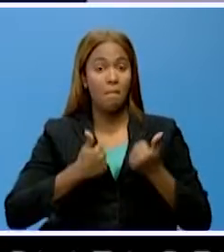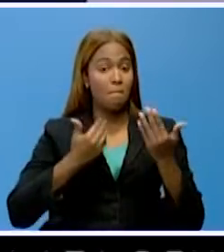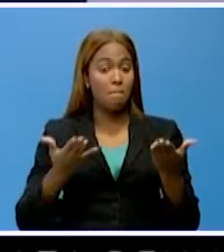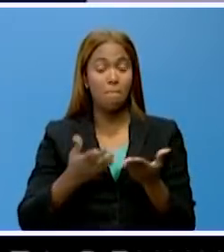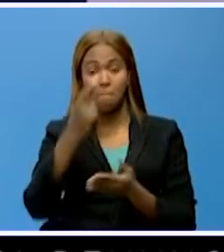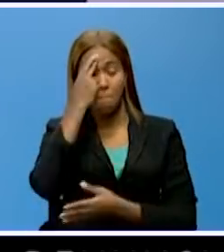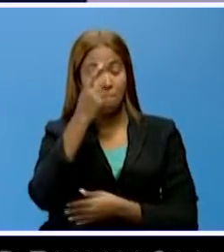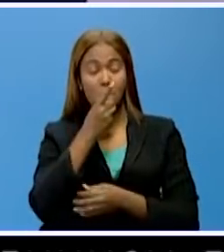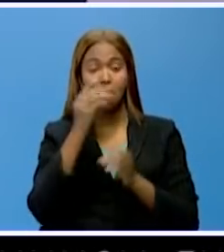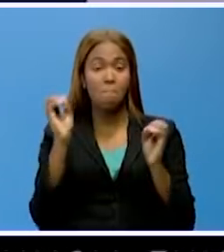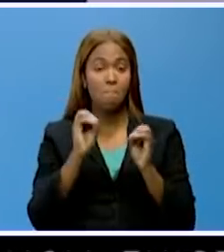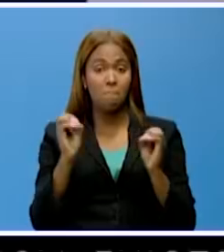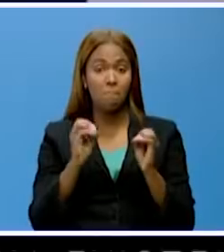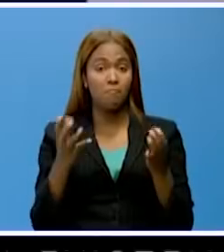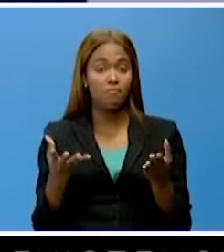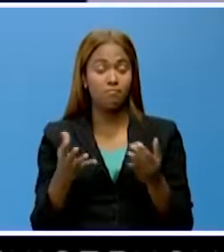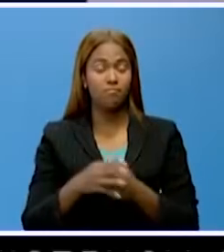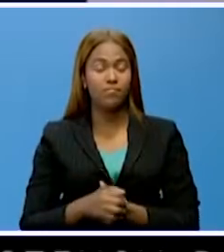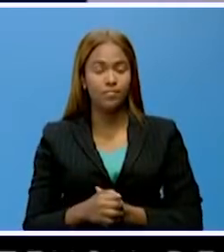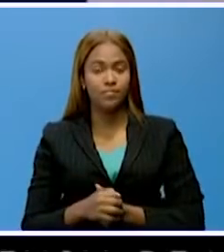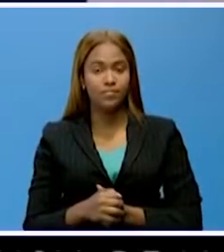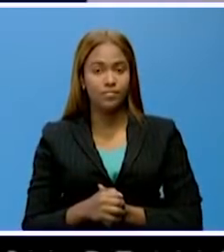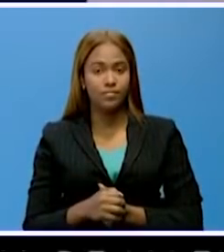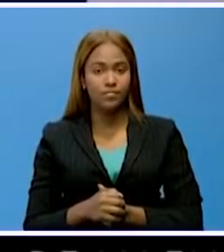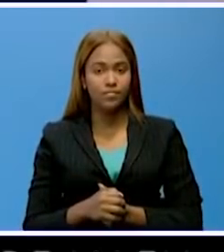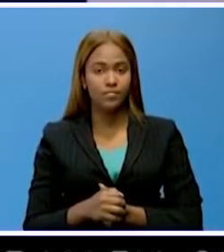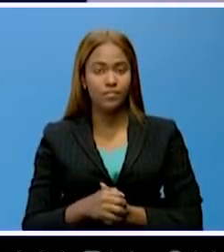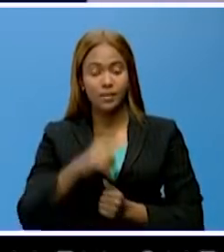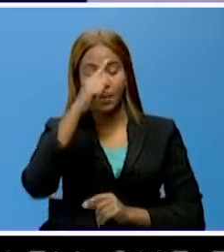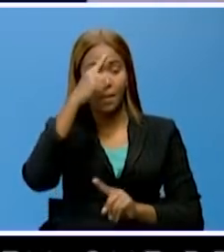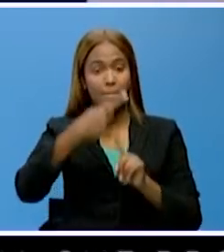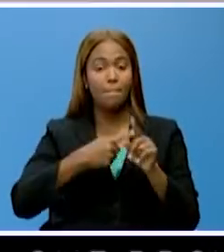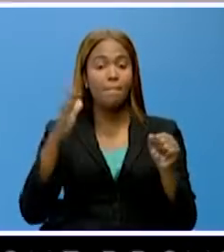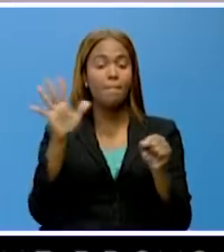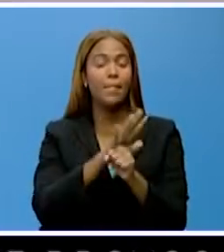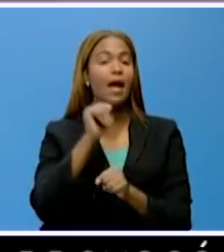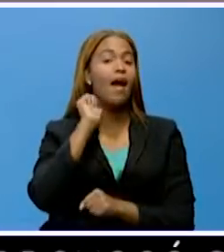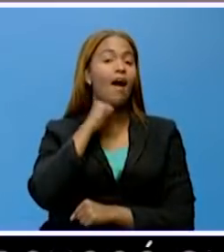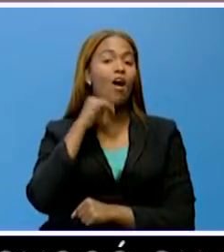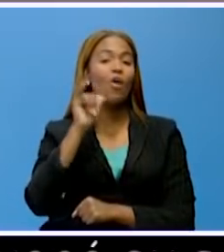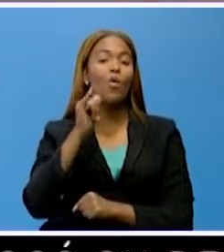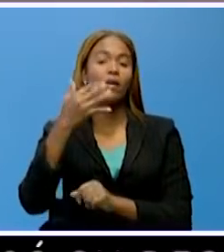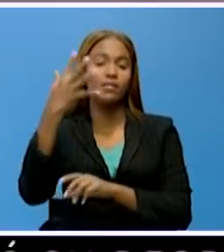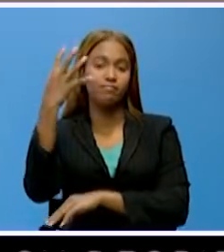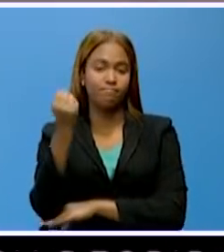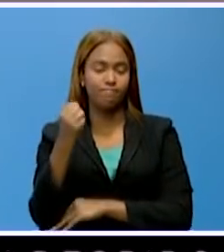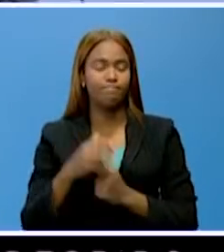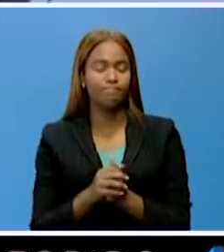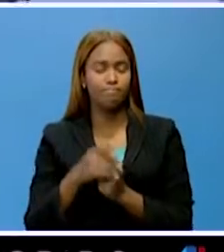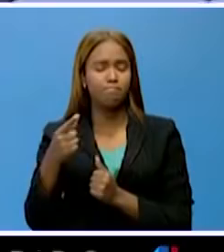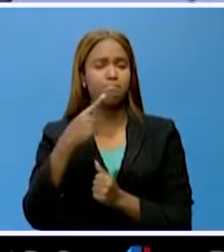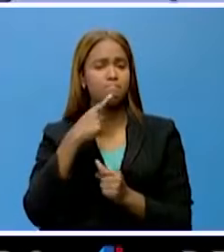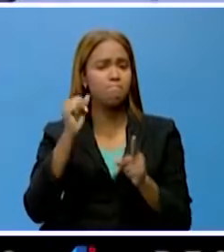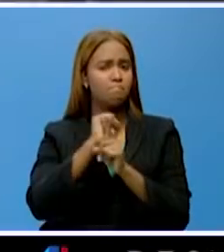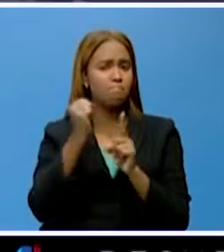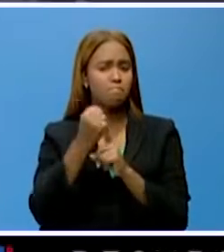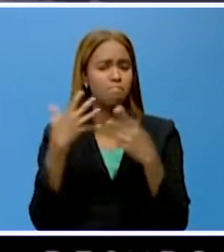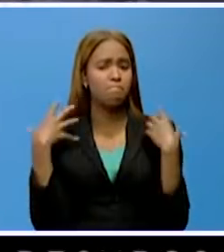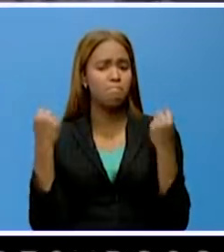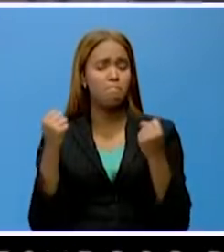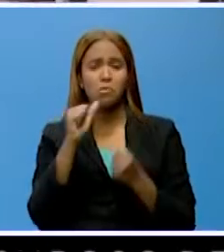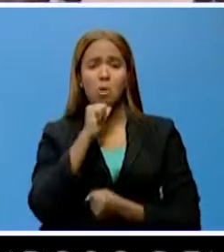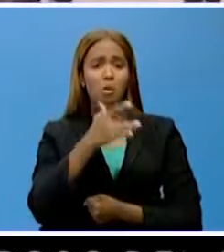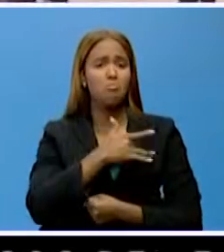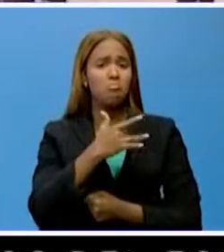llegaron en el mes completo de agosto y en el mes completo de septiembre. El funcionario señaló que la situación sanitaria no se siente con